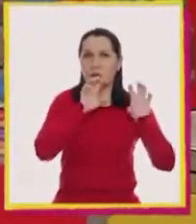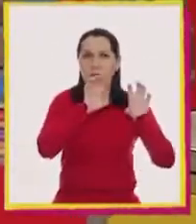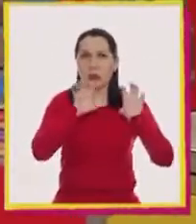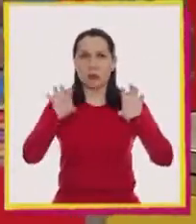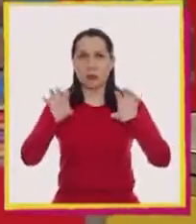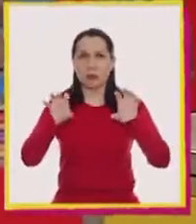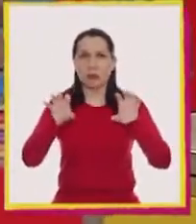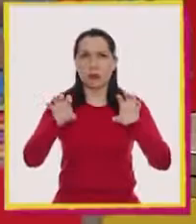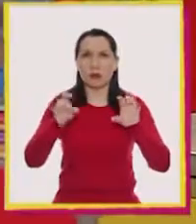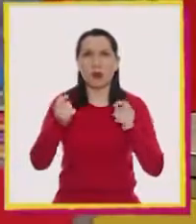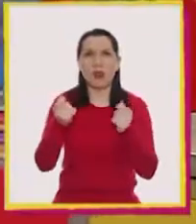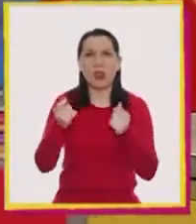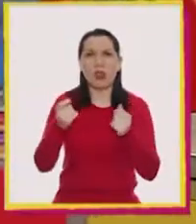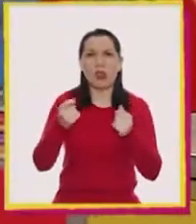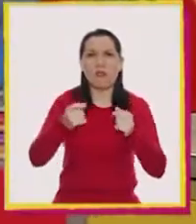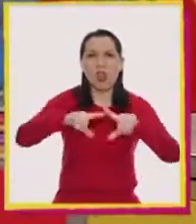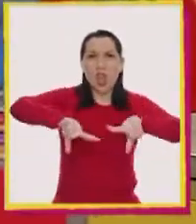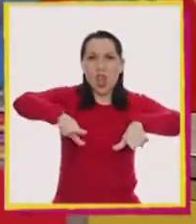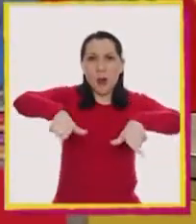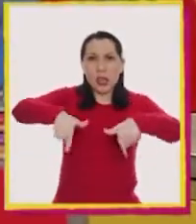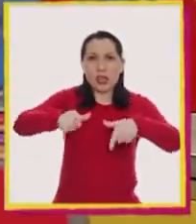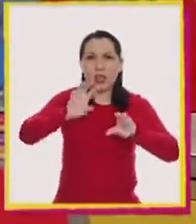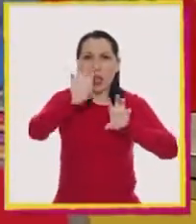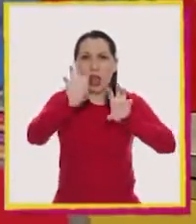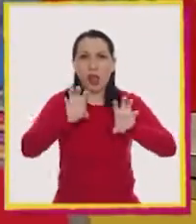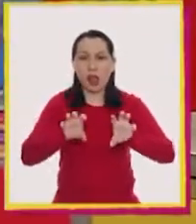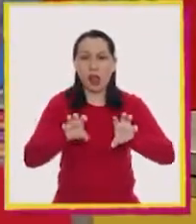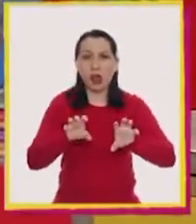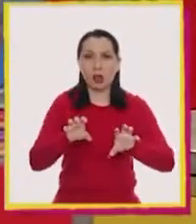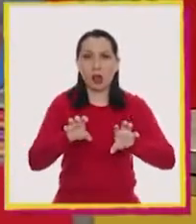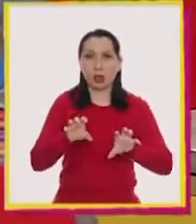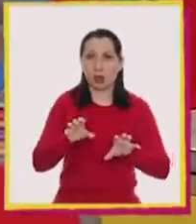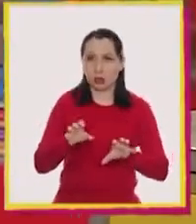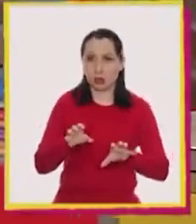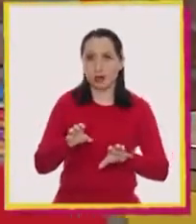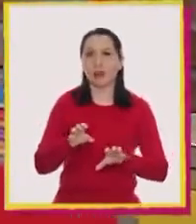estos símbolos son figuras geométricas. ¿Qué?